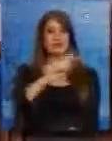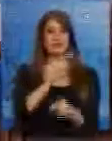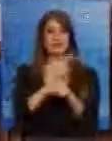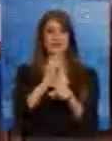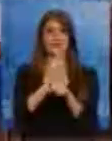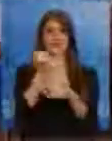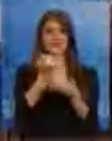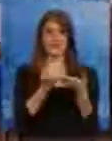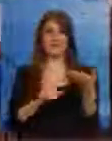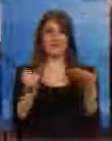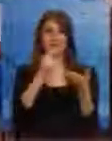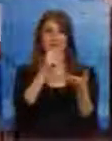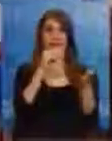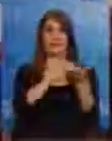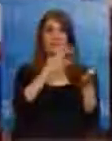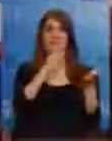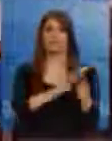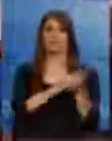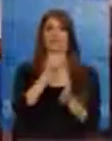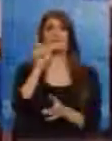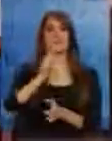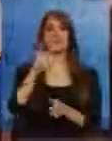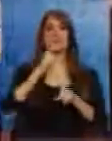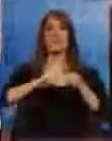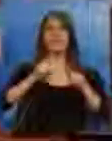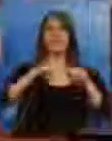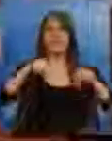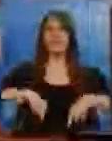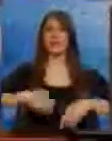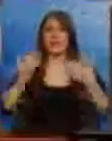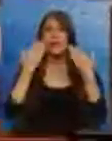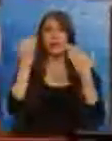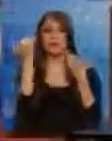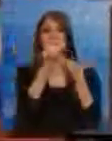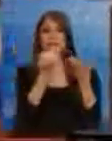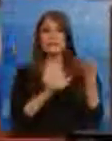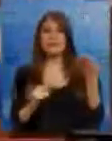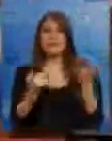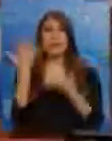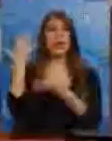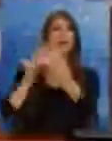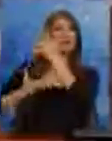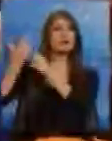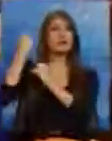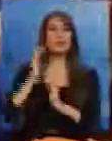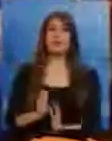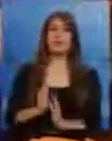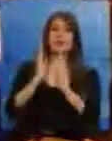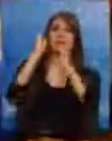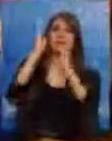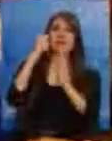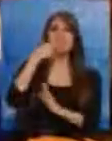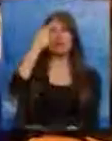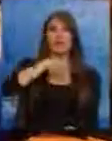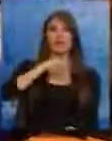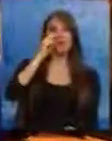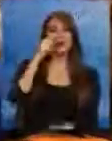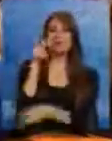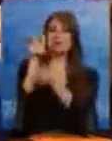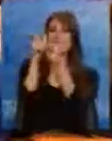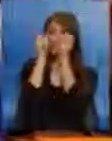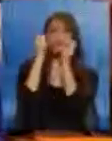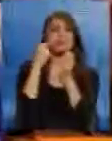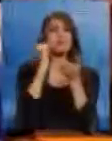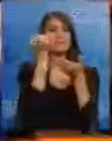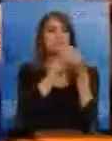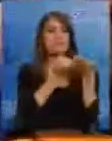En los cuadros quedan plasmados diferentes paisajes de la ciudad, edificios antiguos y vistos por los ojos de los niños que están